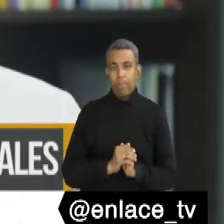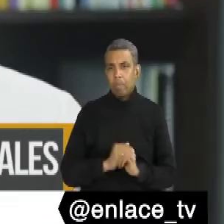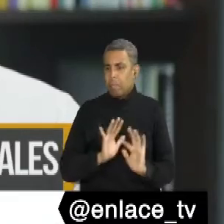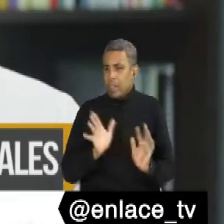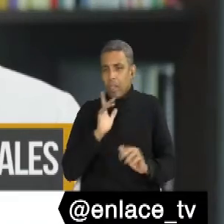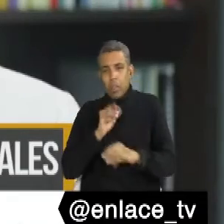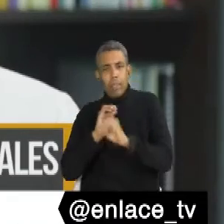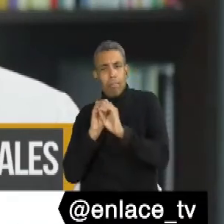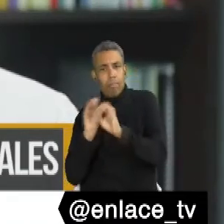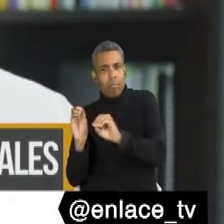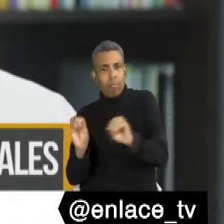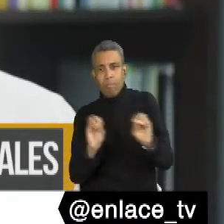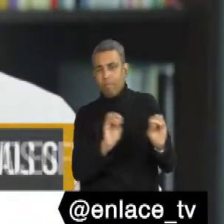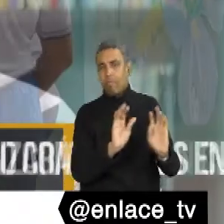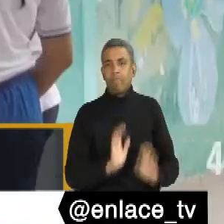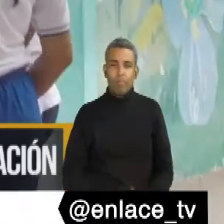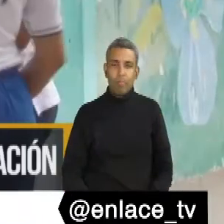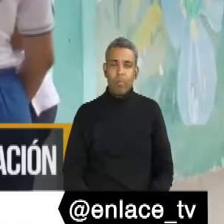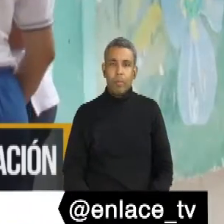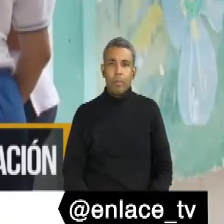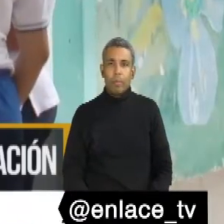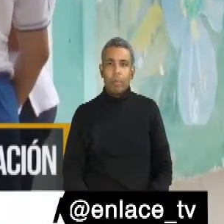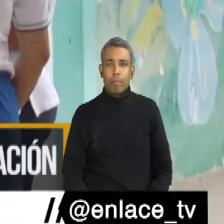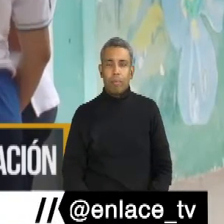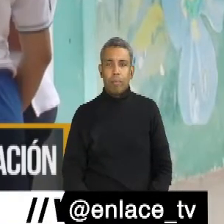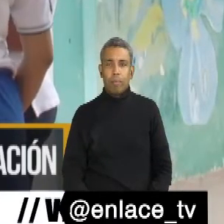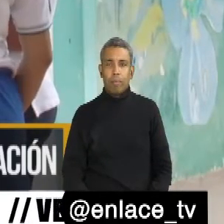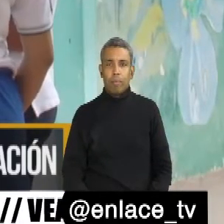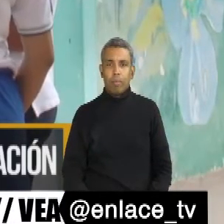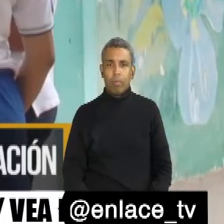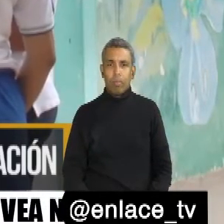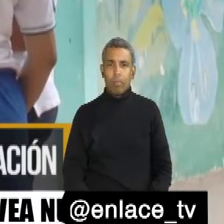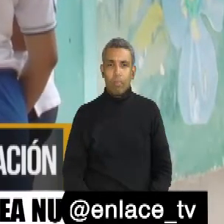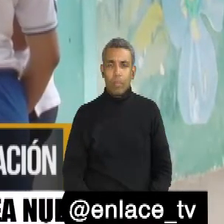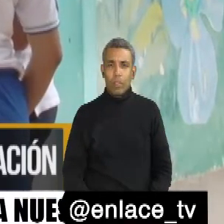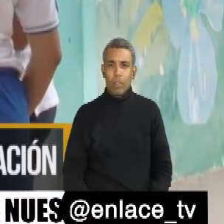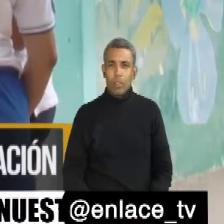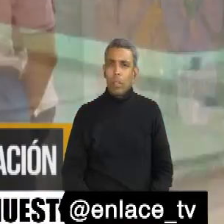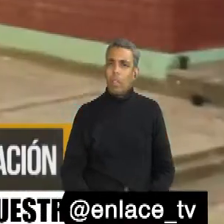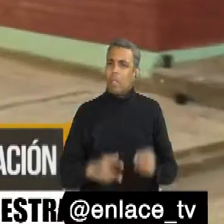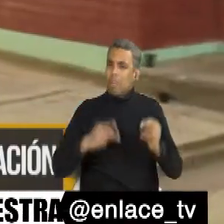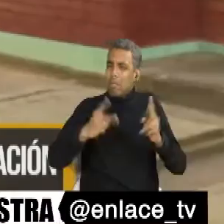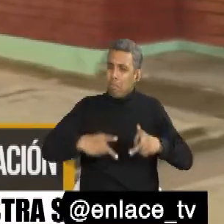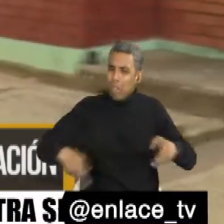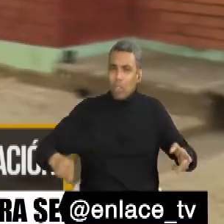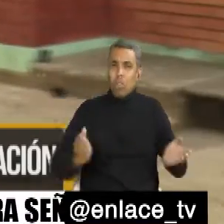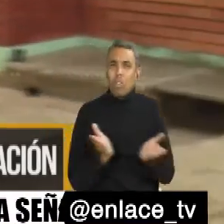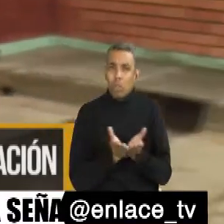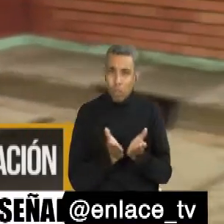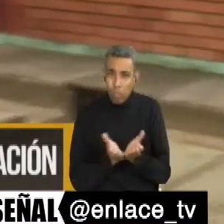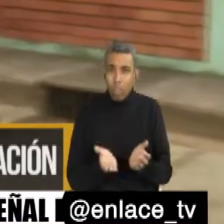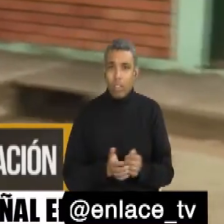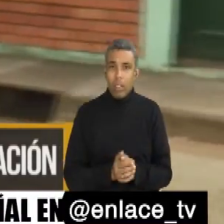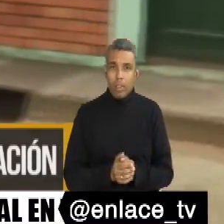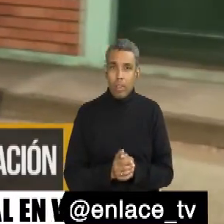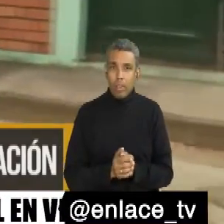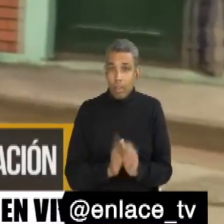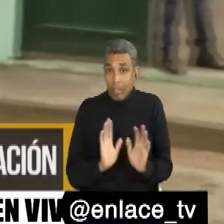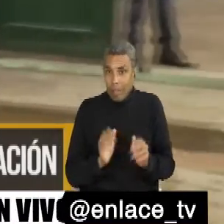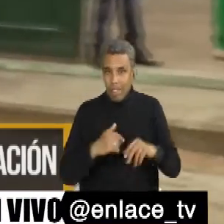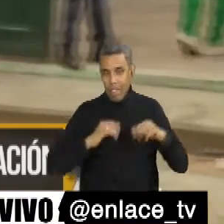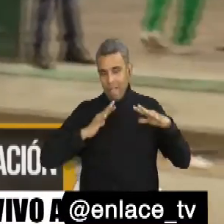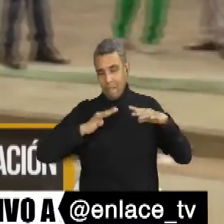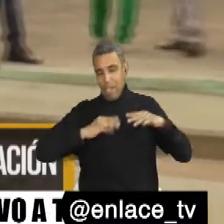fija y aprobada por el Ministerio de Educación. Los 40.323 estudiantes de la zona urbana y rural, por su parte, tendrán la habitual semana